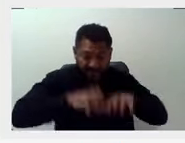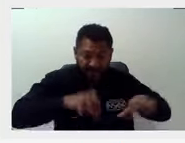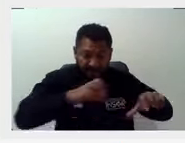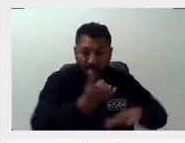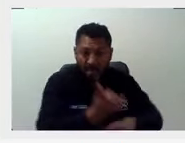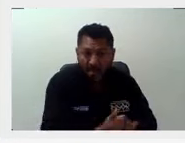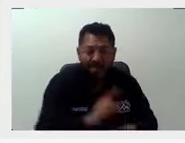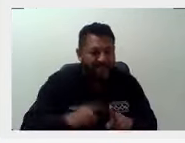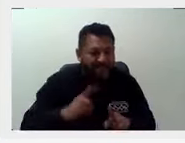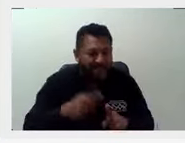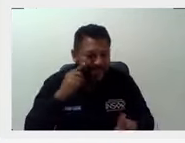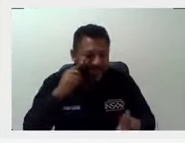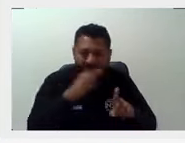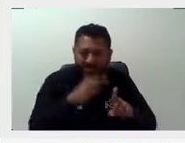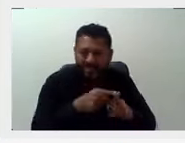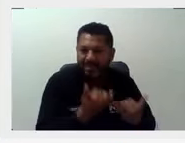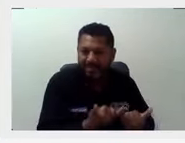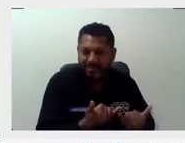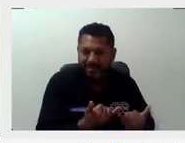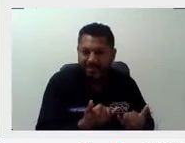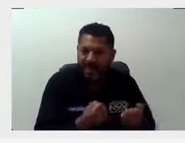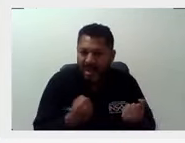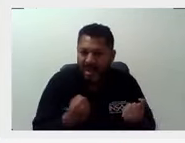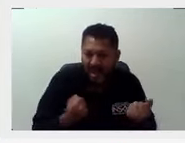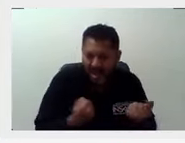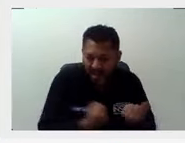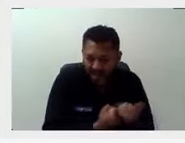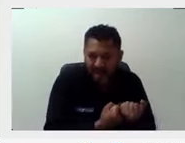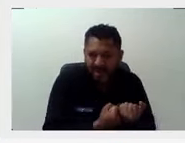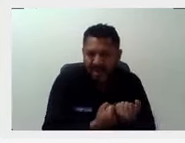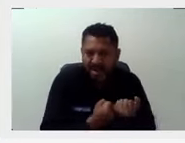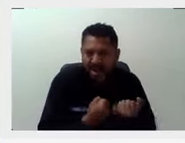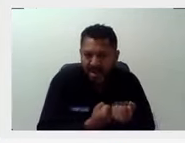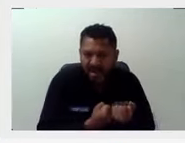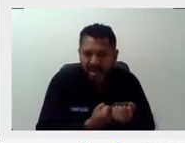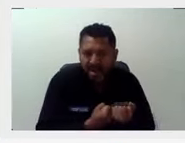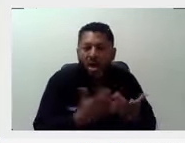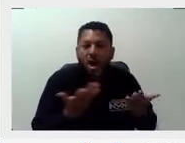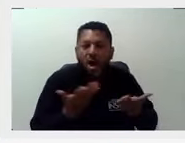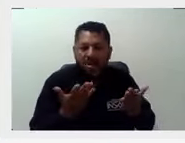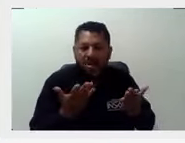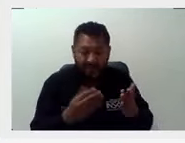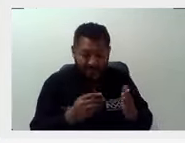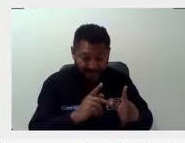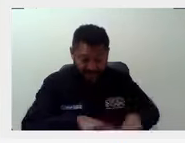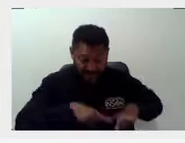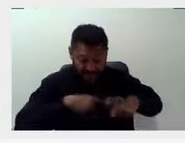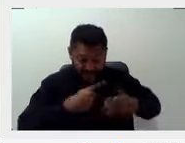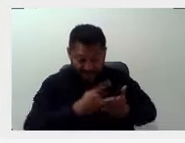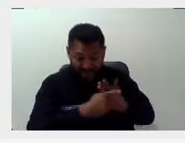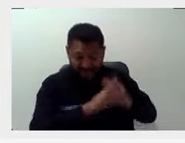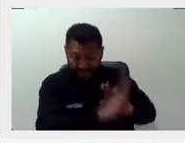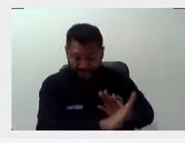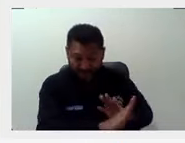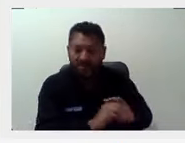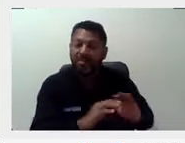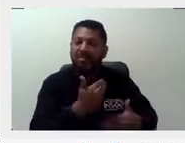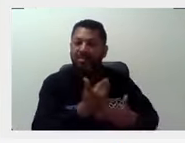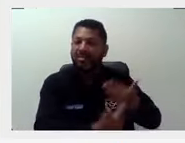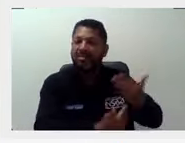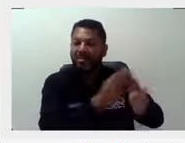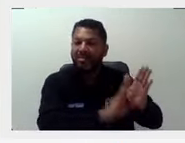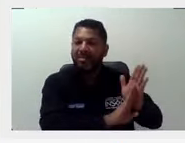intenciones que tengamos, ese apoyo que nos van dando, va enfocado hacia que ese proyecto de vida pueda ser viable y que va mucho